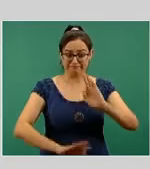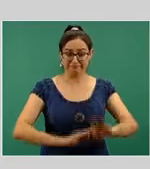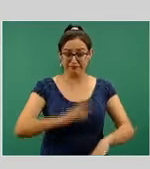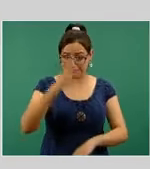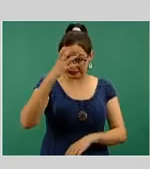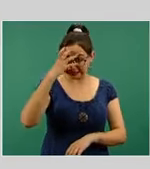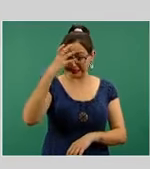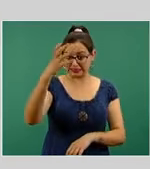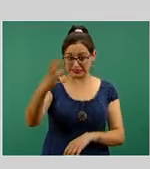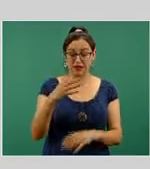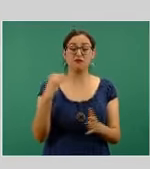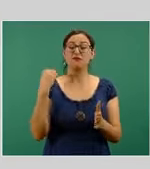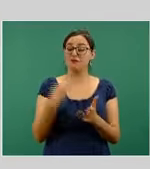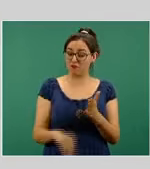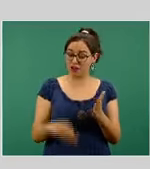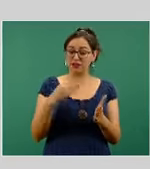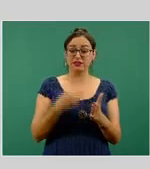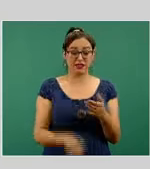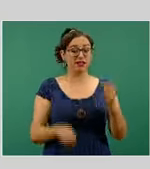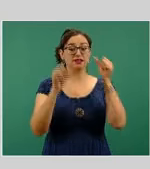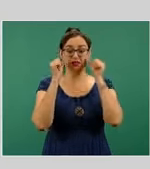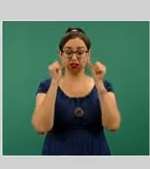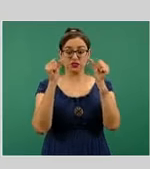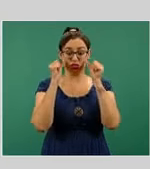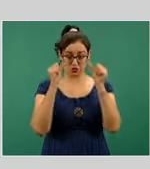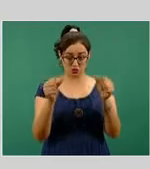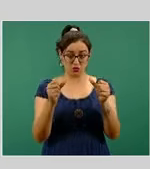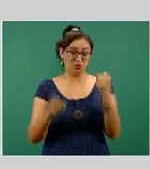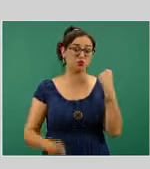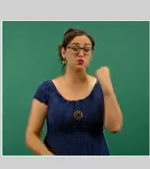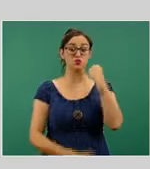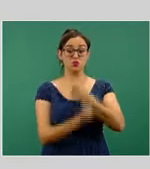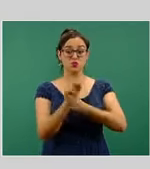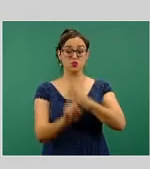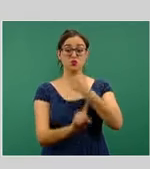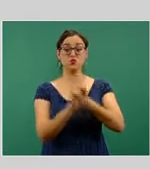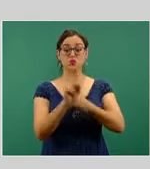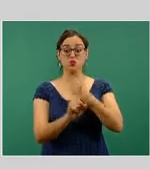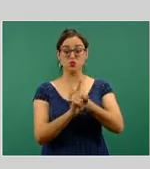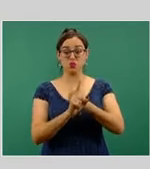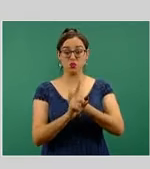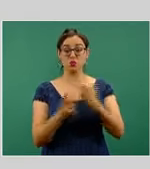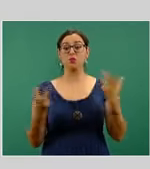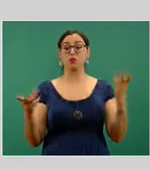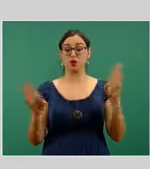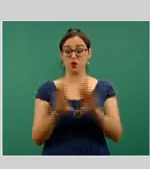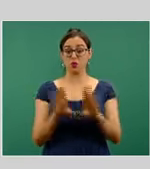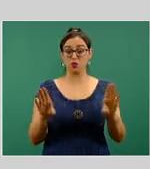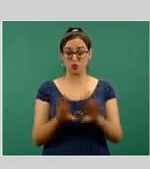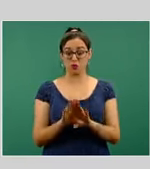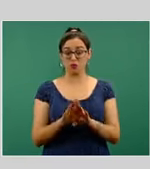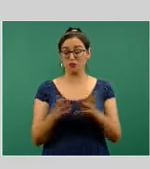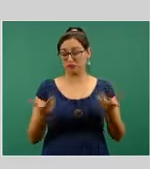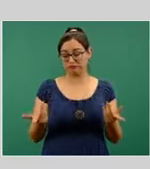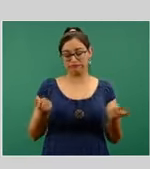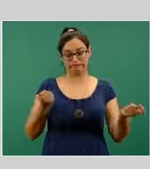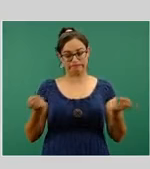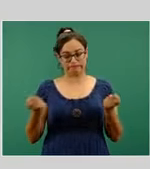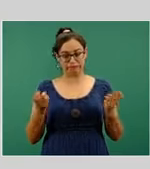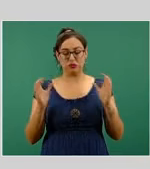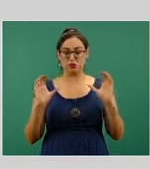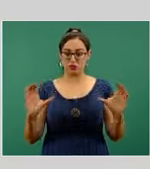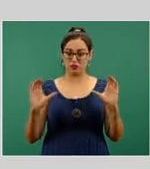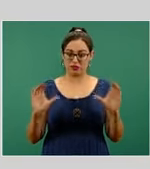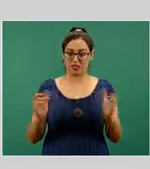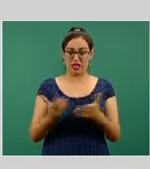que tenemos con la sociedad. El resolver el problema de prevención y control de la obesidad es una